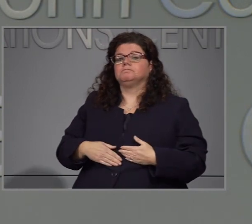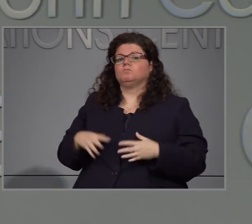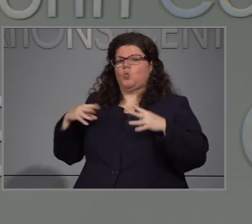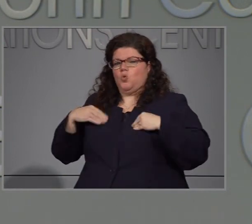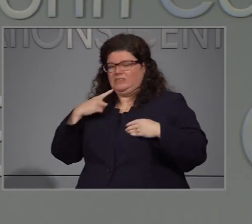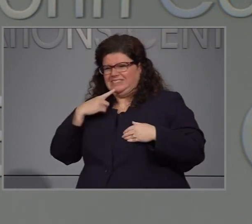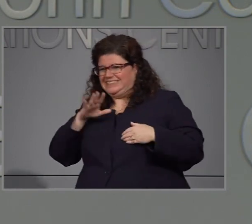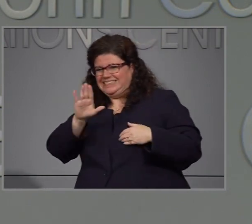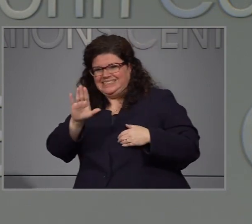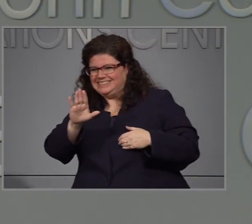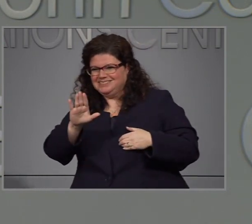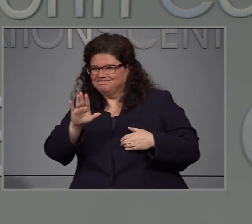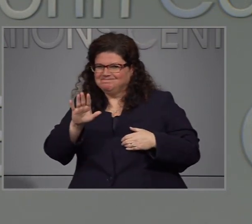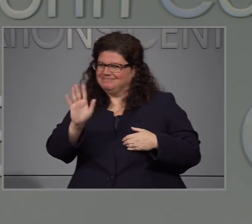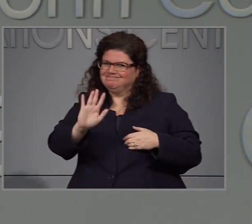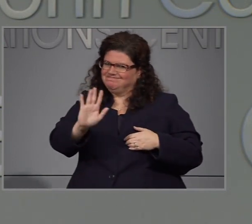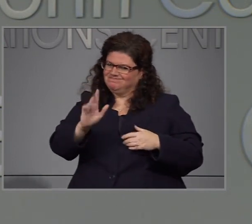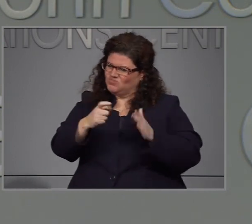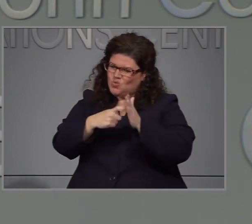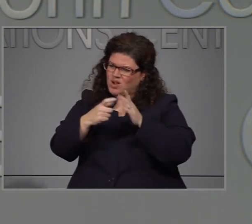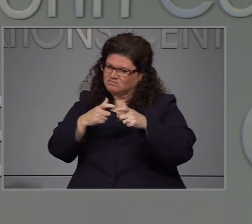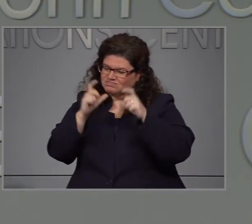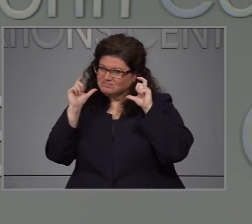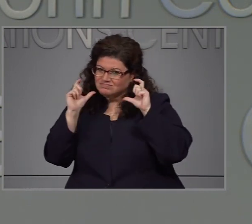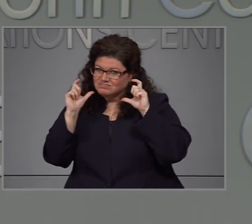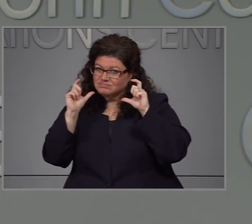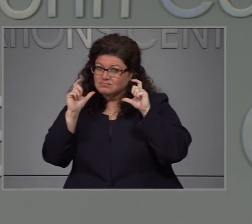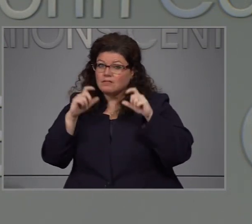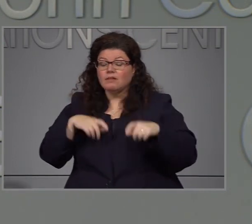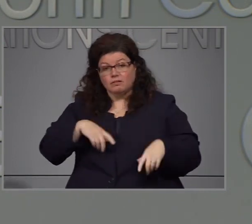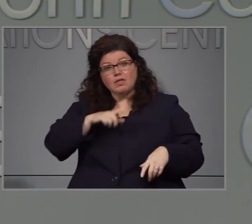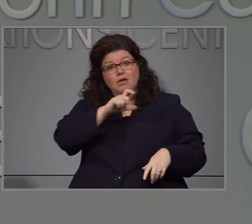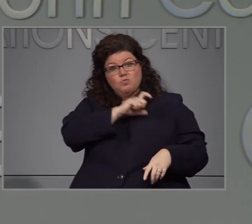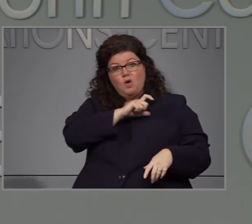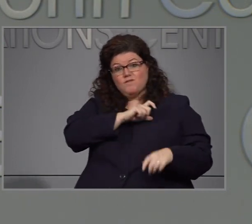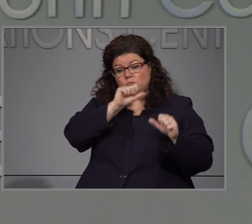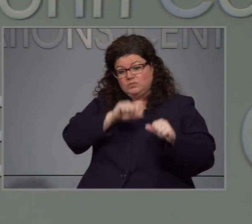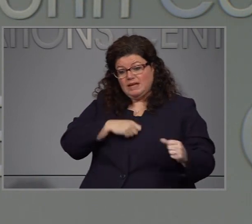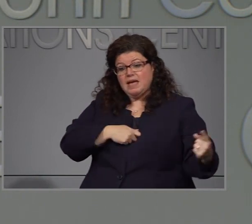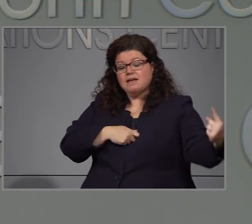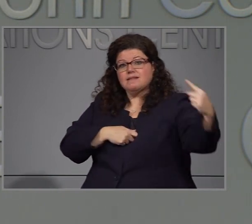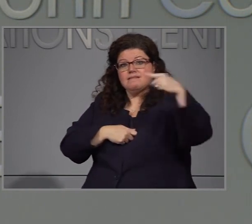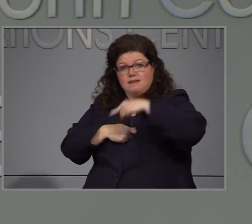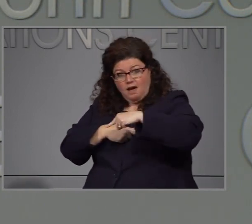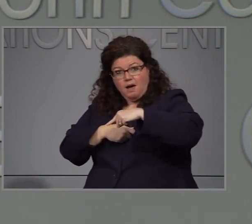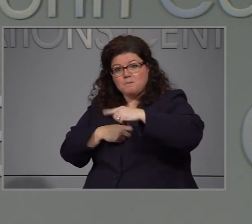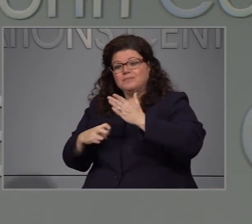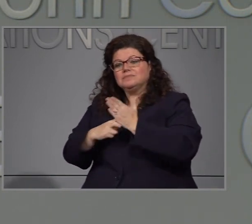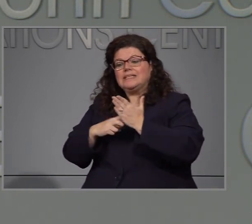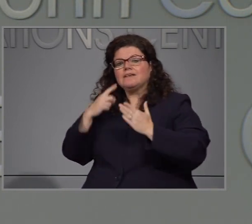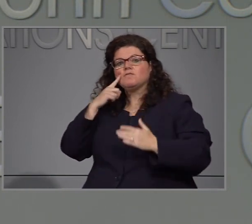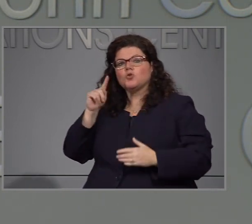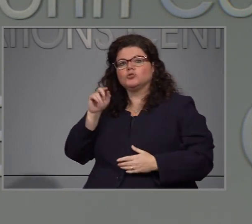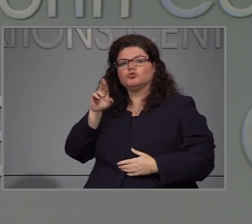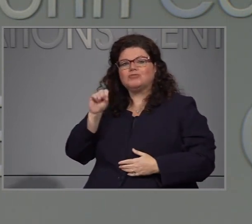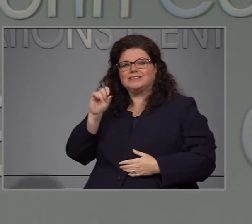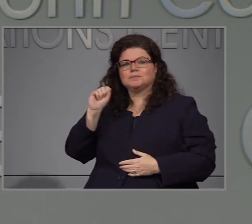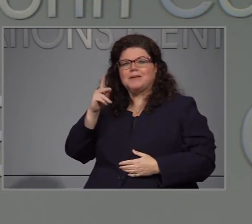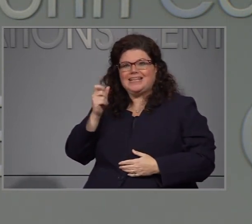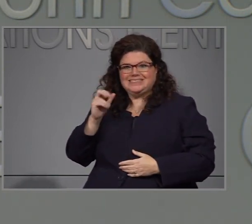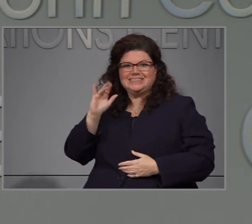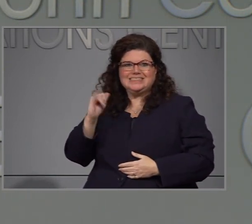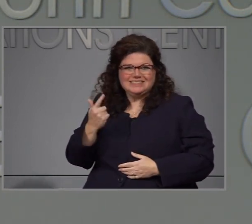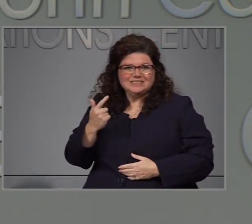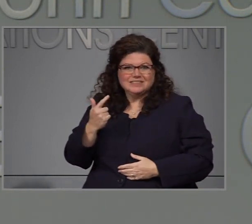dice, tiene que usar un cubrebocas, y el cliente dice que no, entonces los oficiales pueden utilizar